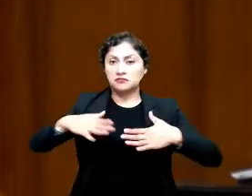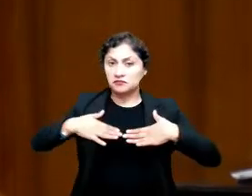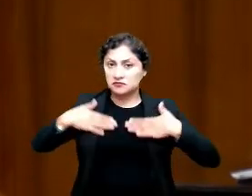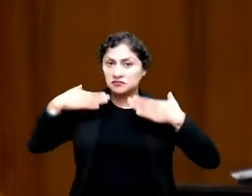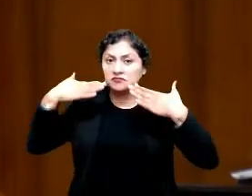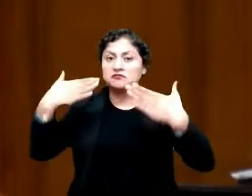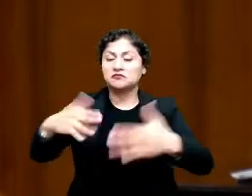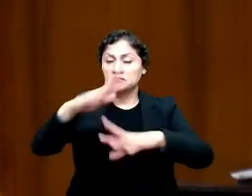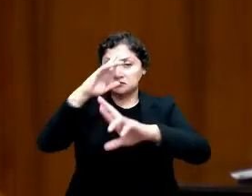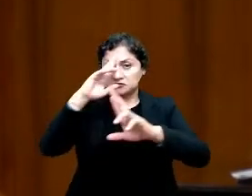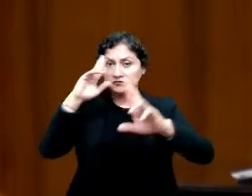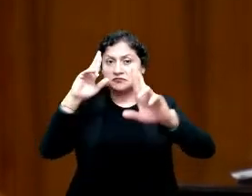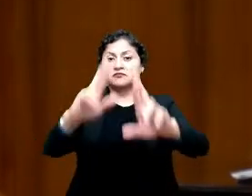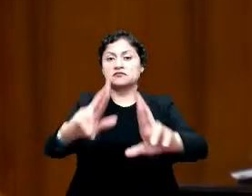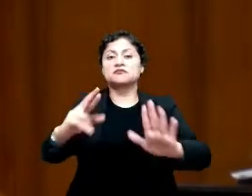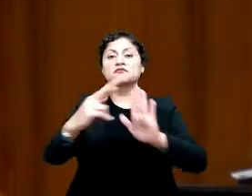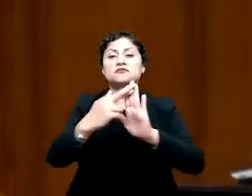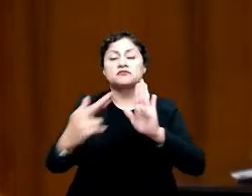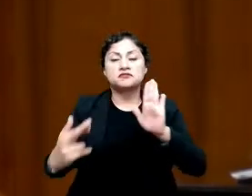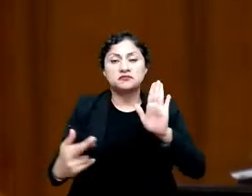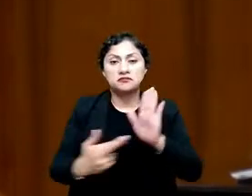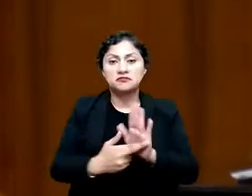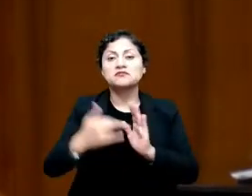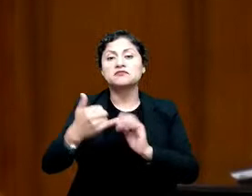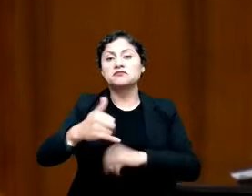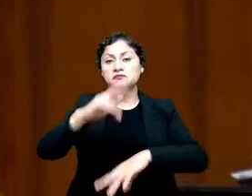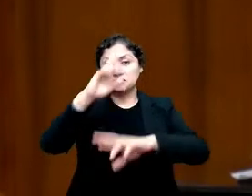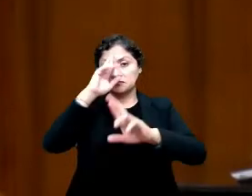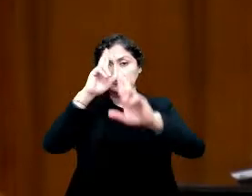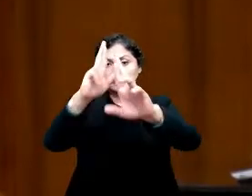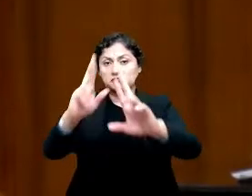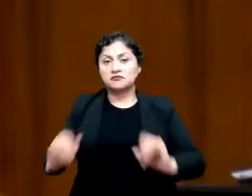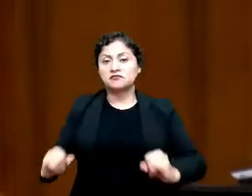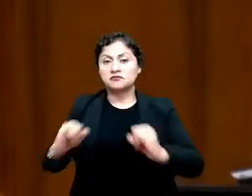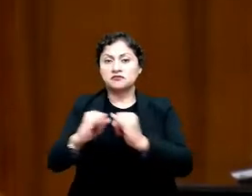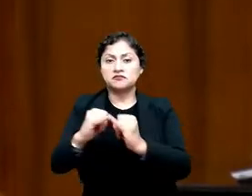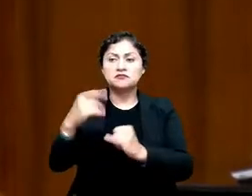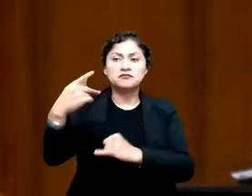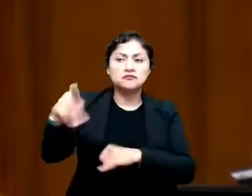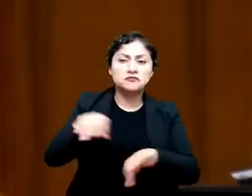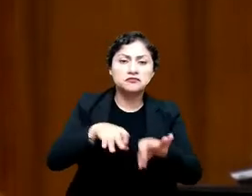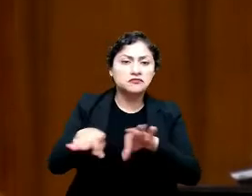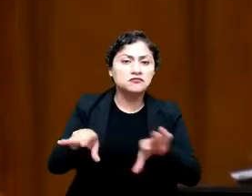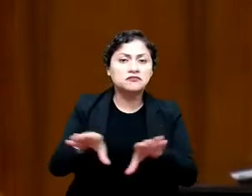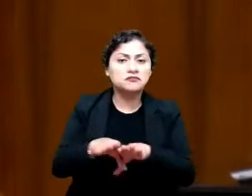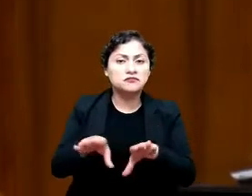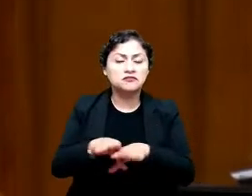la norma y respeto a las instituciones?